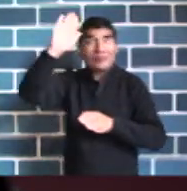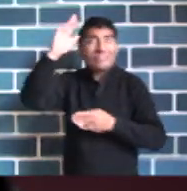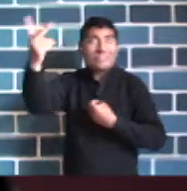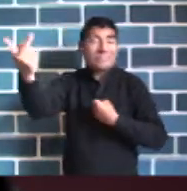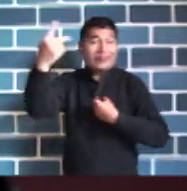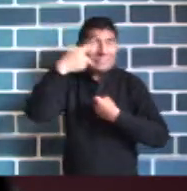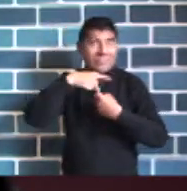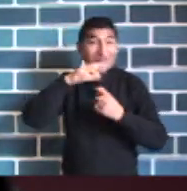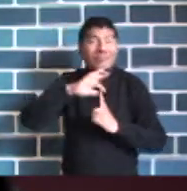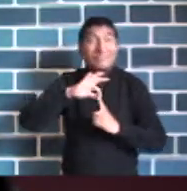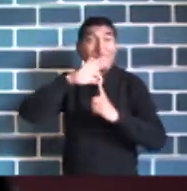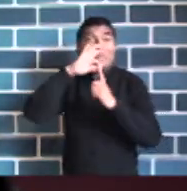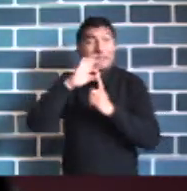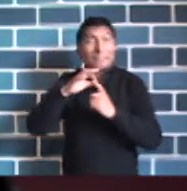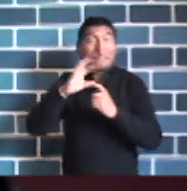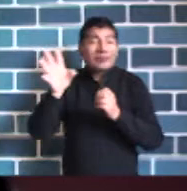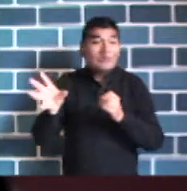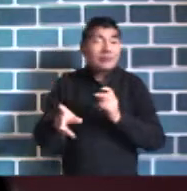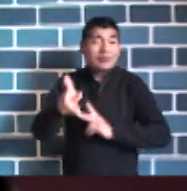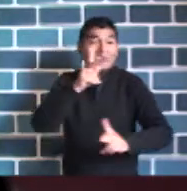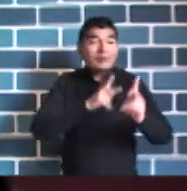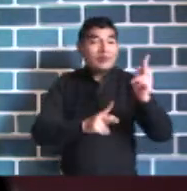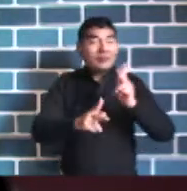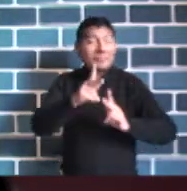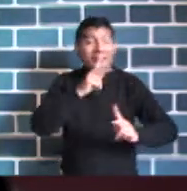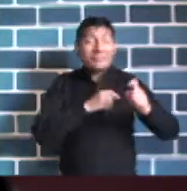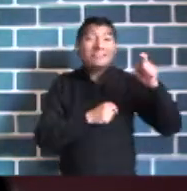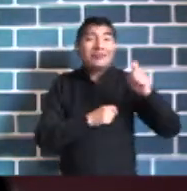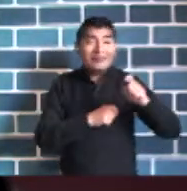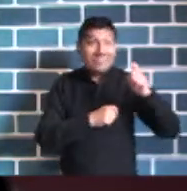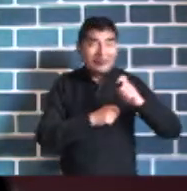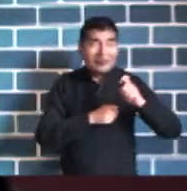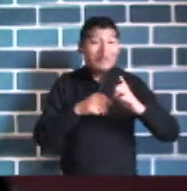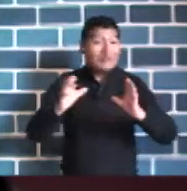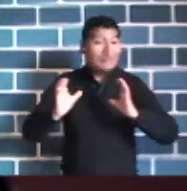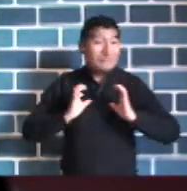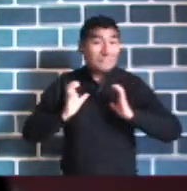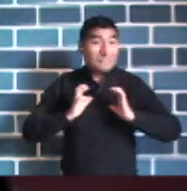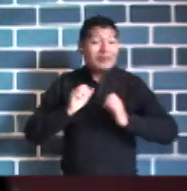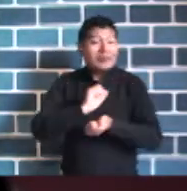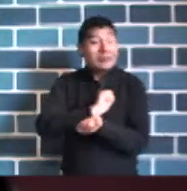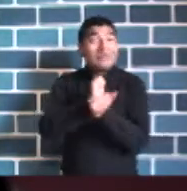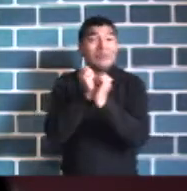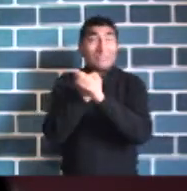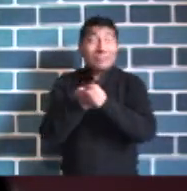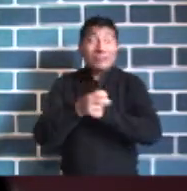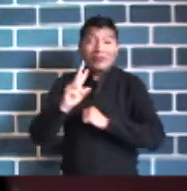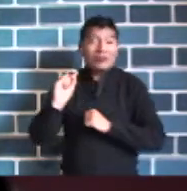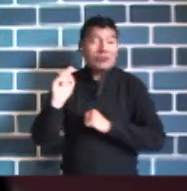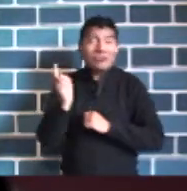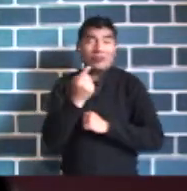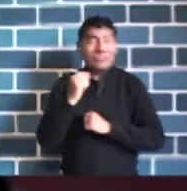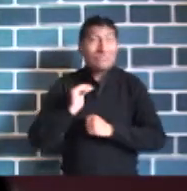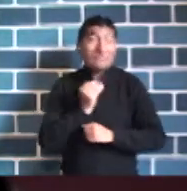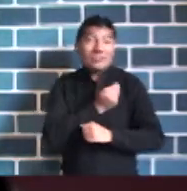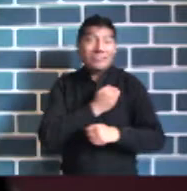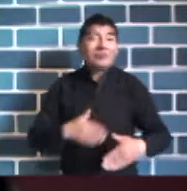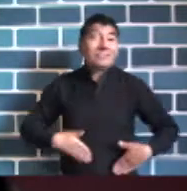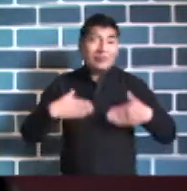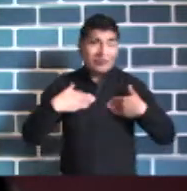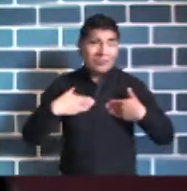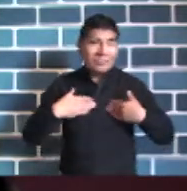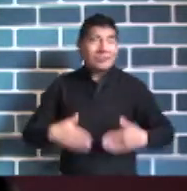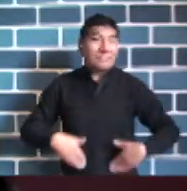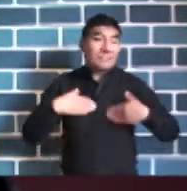especialmente en los más necesitados que nos haga capaces de transformar no sólo nuestra vida sino la vida